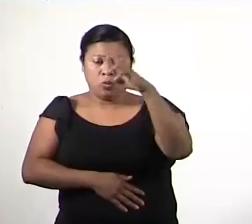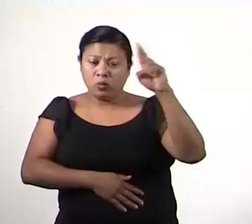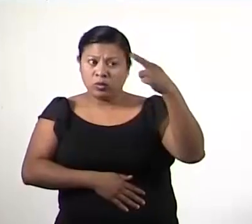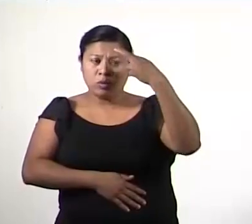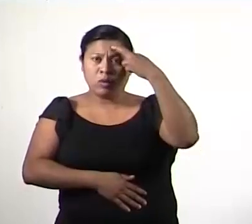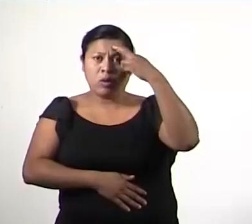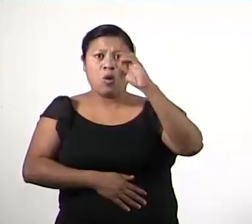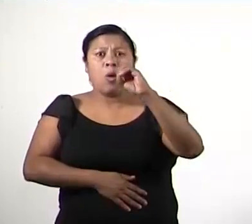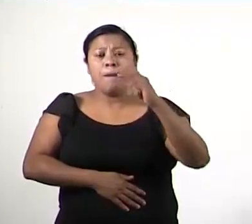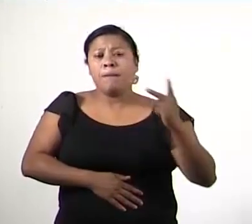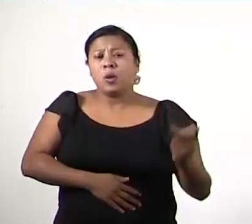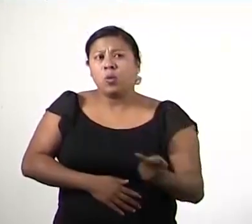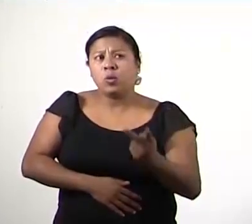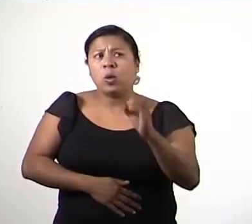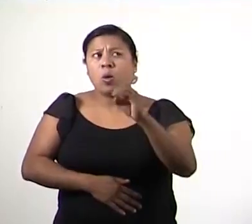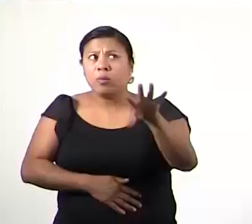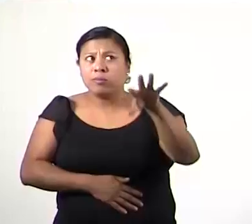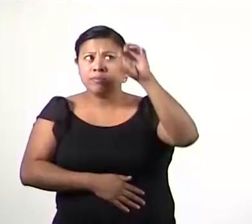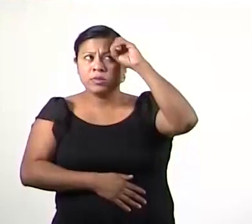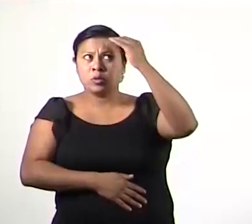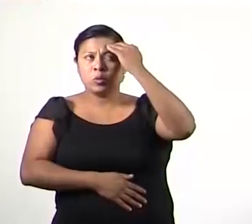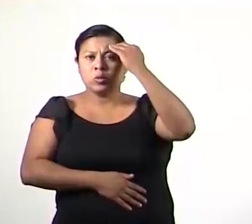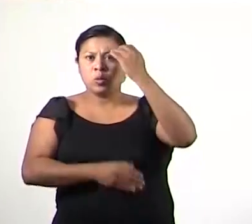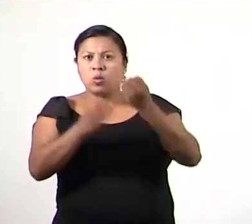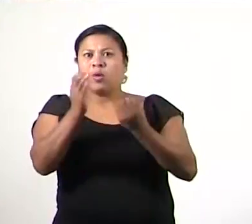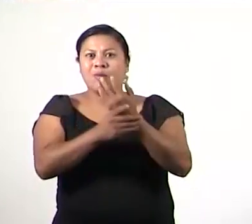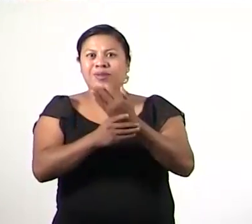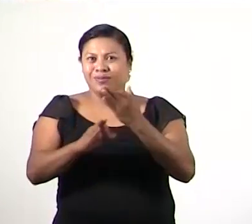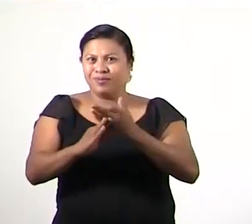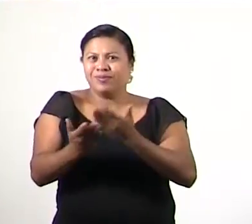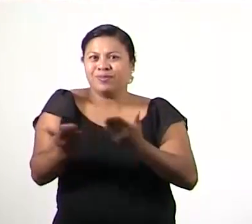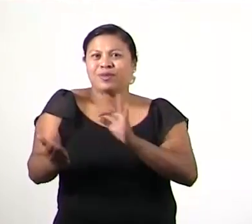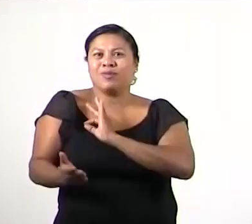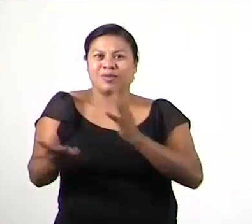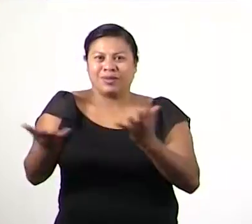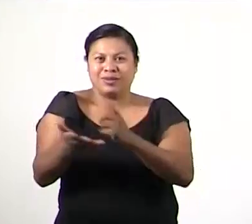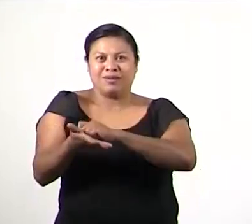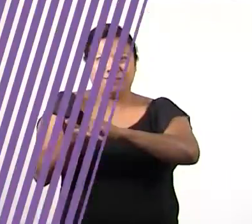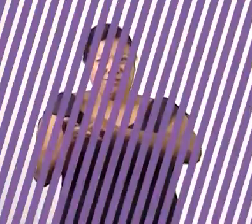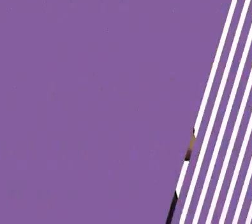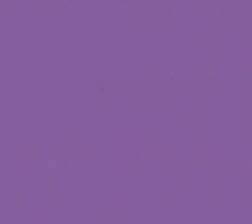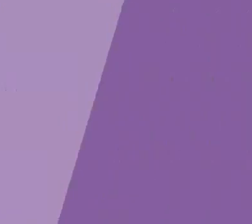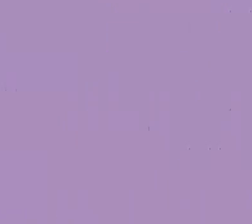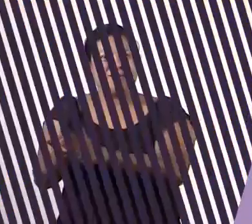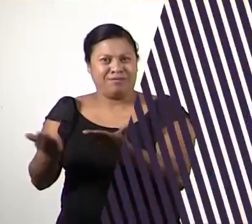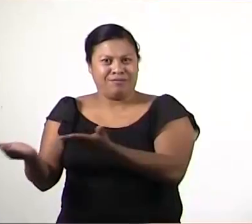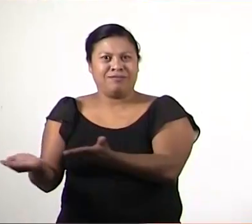alguna pregunta o algún conocimiento nuevo, es el momento de hacerlo. Adelante.